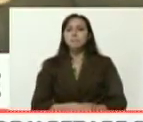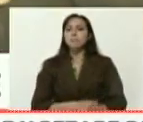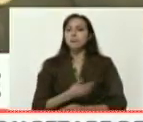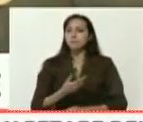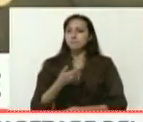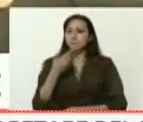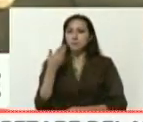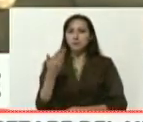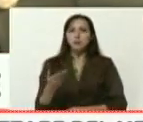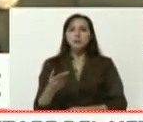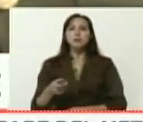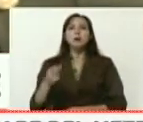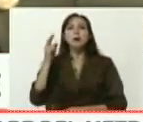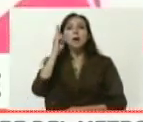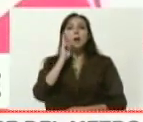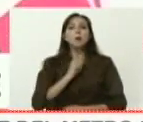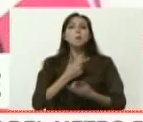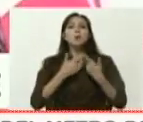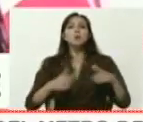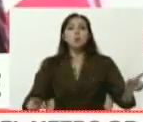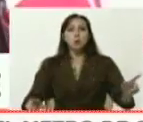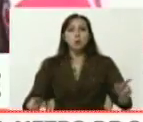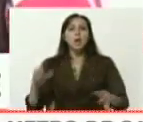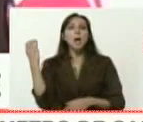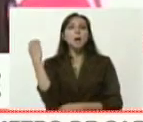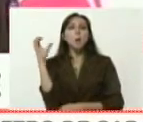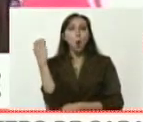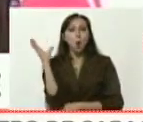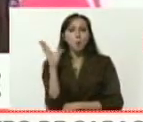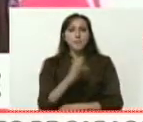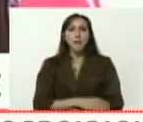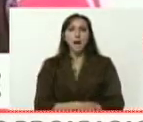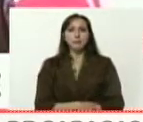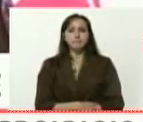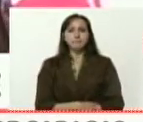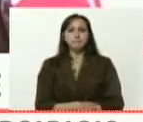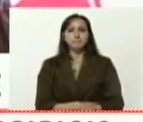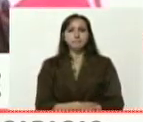libertador Simón Bolívar en Santa Marta?